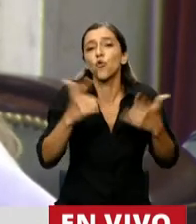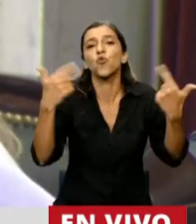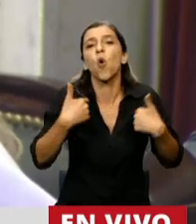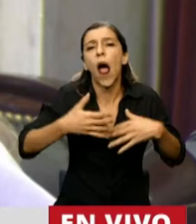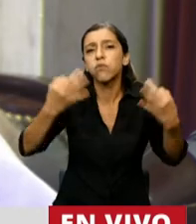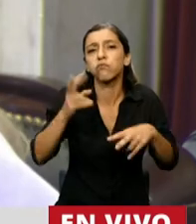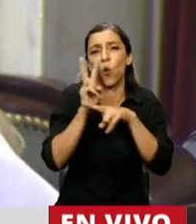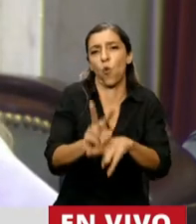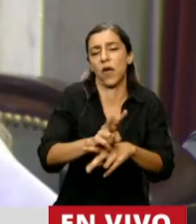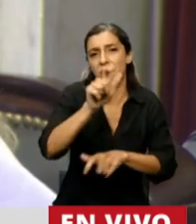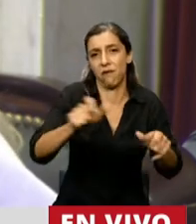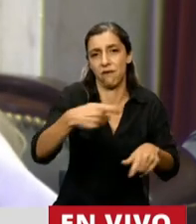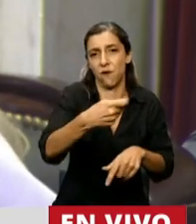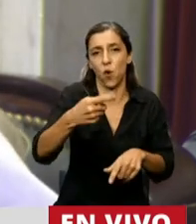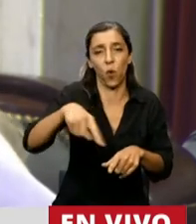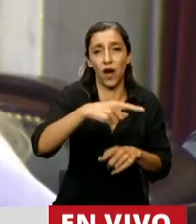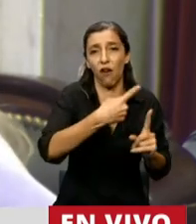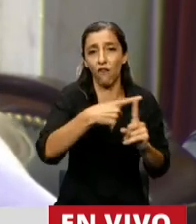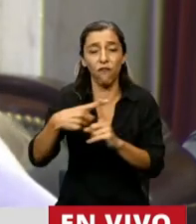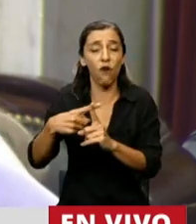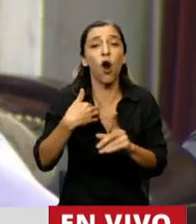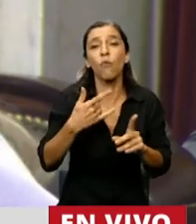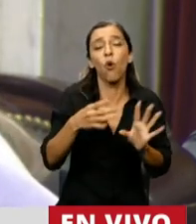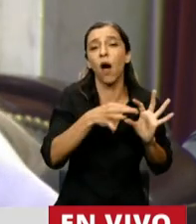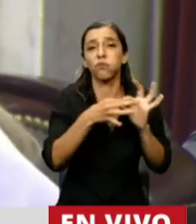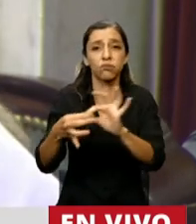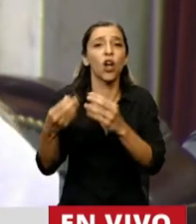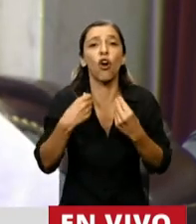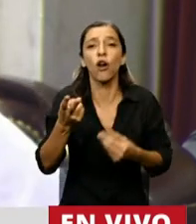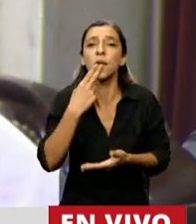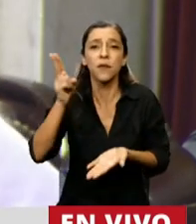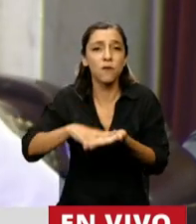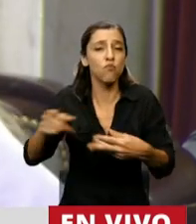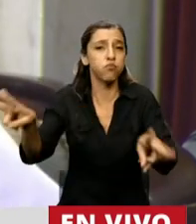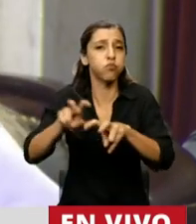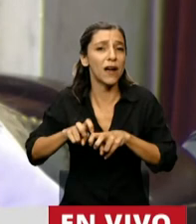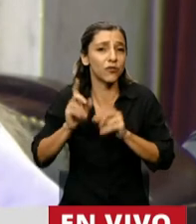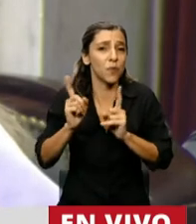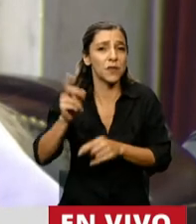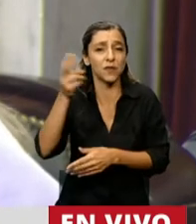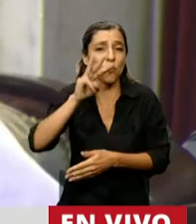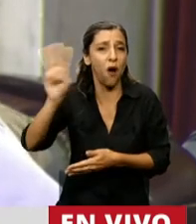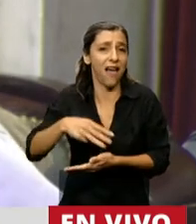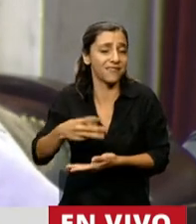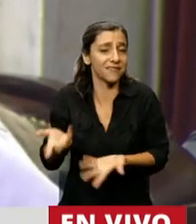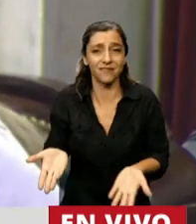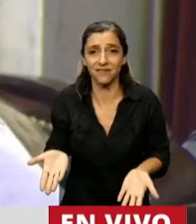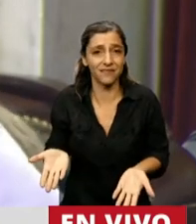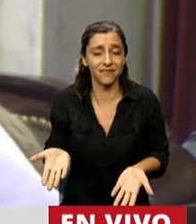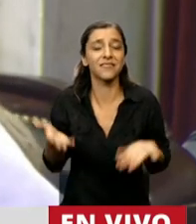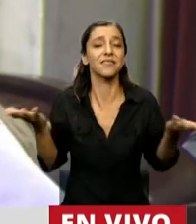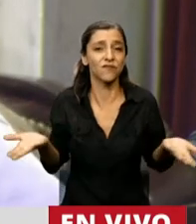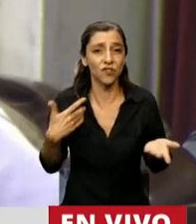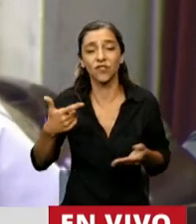protege a los jubilados y que la mitad de la fórmula está atada a la recaudación de impuestos y de aportes del ANSES. El Senado modificó